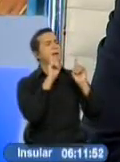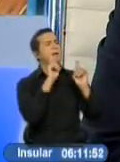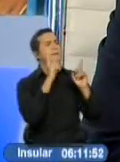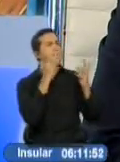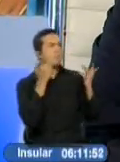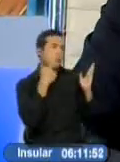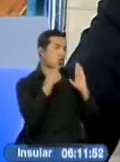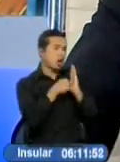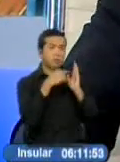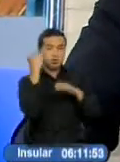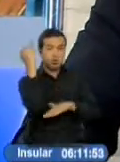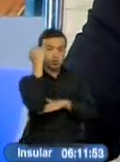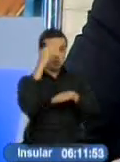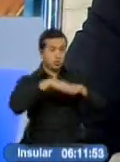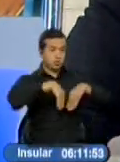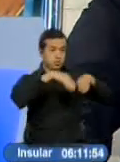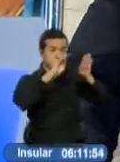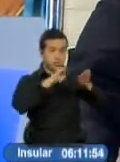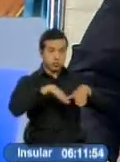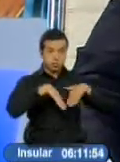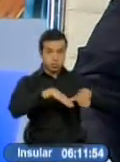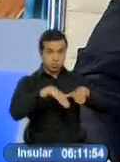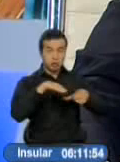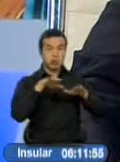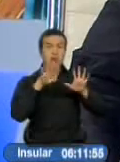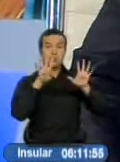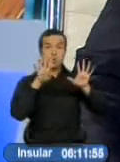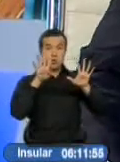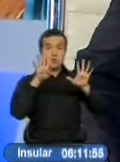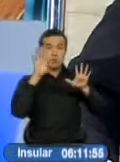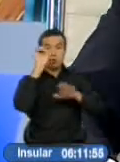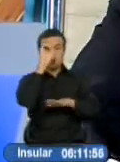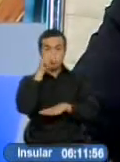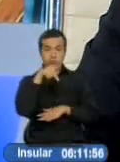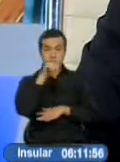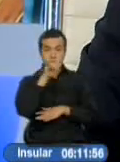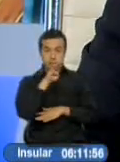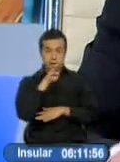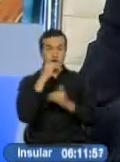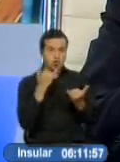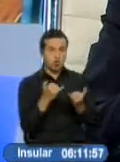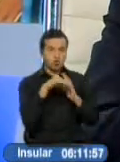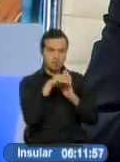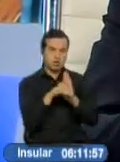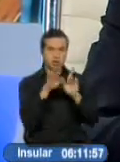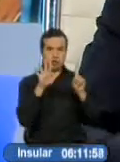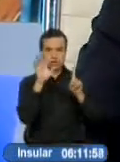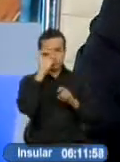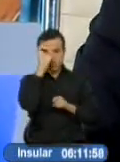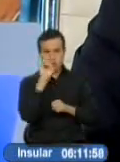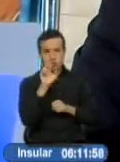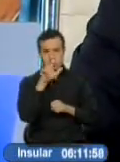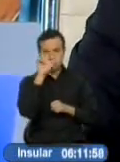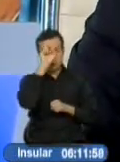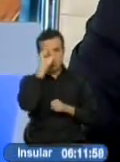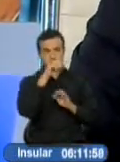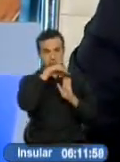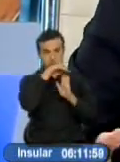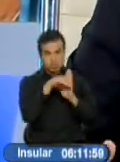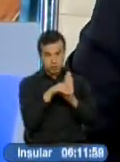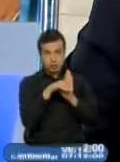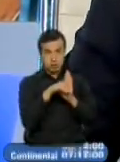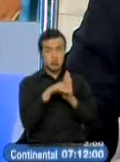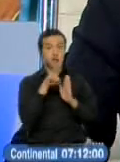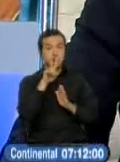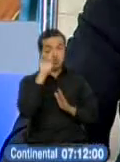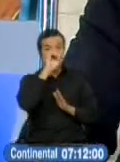textil representó el 9% del PIB industrial, hoy representa el 6%, es una disminución de 3 puntos, representó